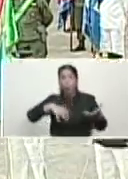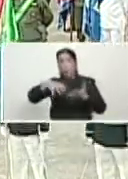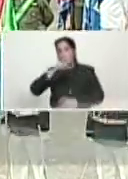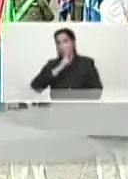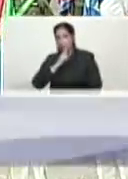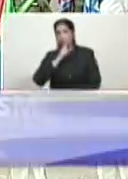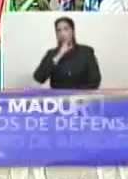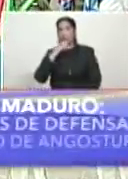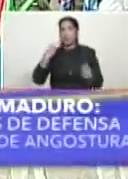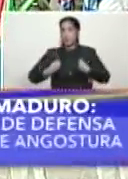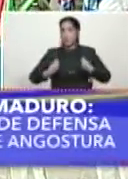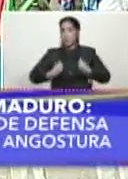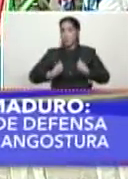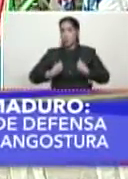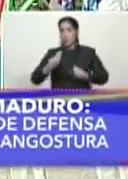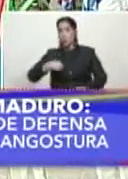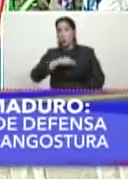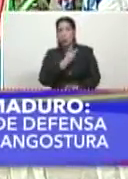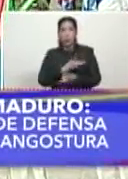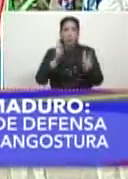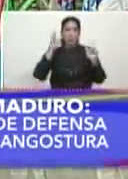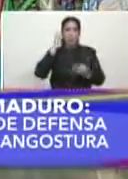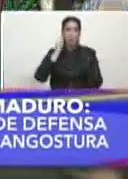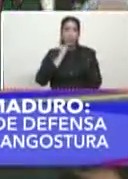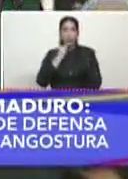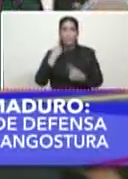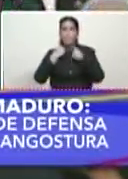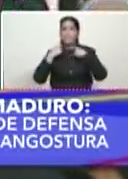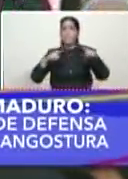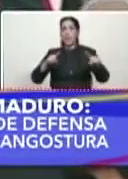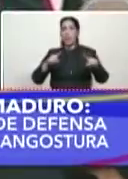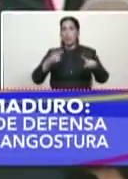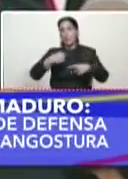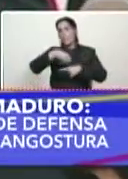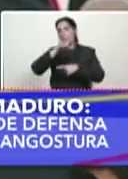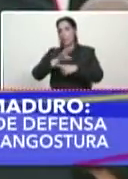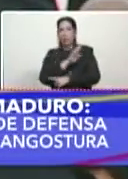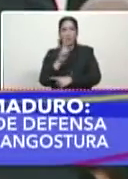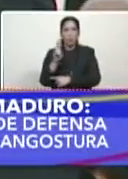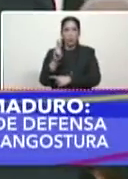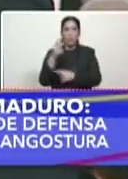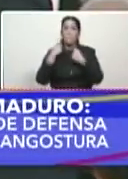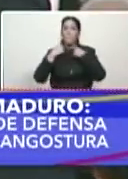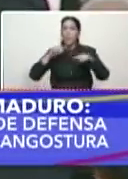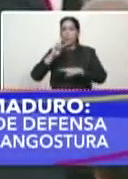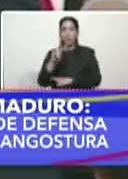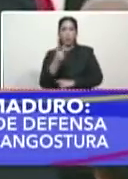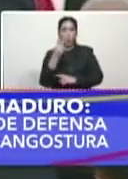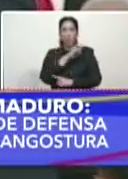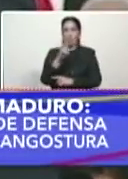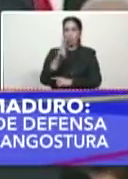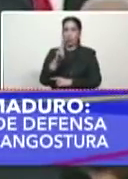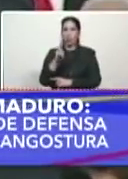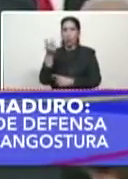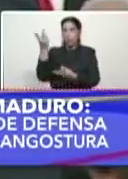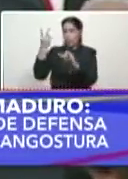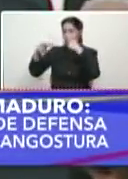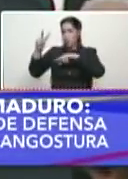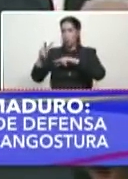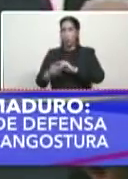nuestro libertador Simón Bolívar. La pérdida de la Primera República, la pérdida de la Segunda República, la